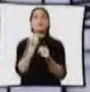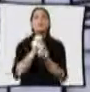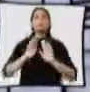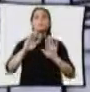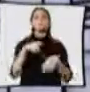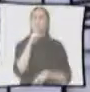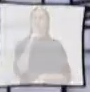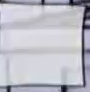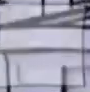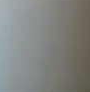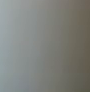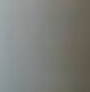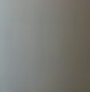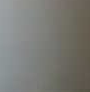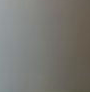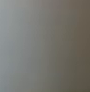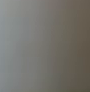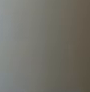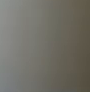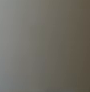que desarrollan.